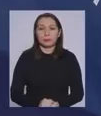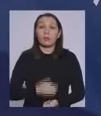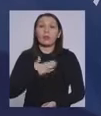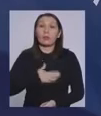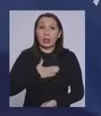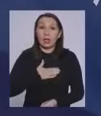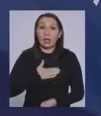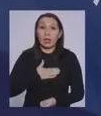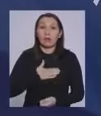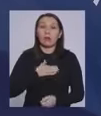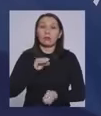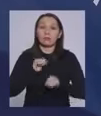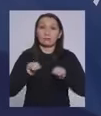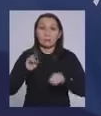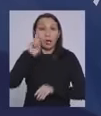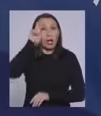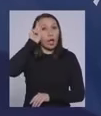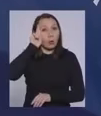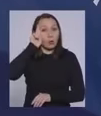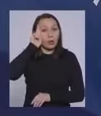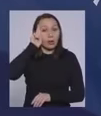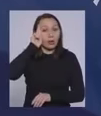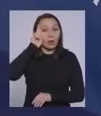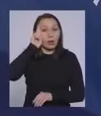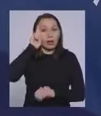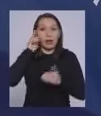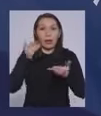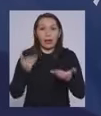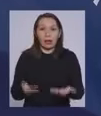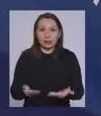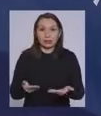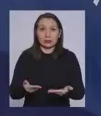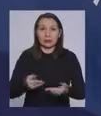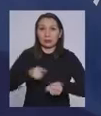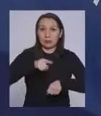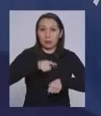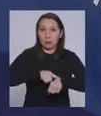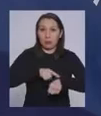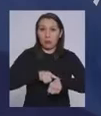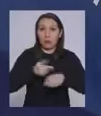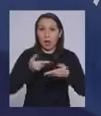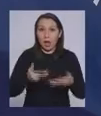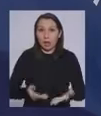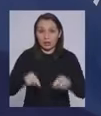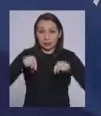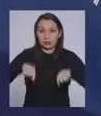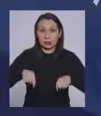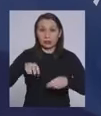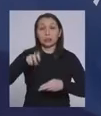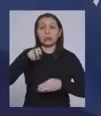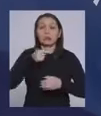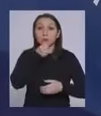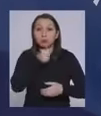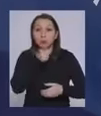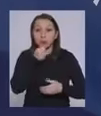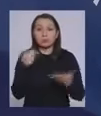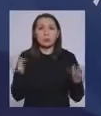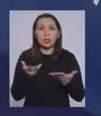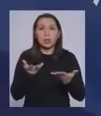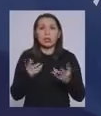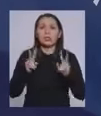Quiero recordar que en esta instancia, en este punto de prensa, estamos